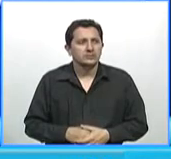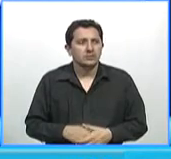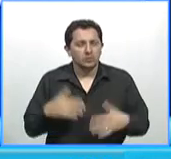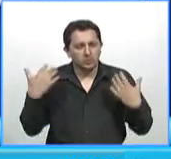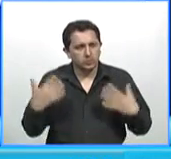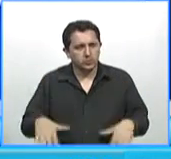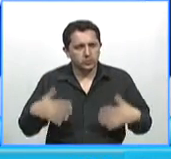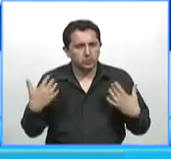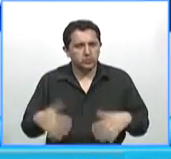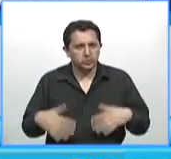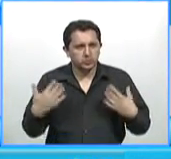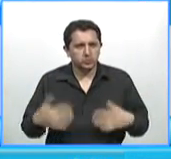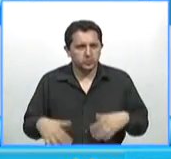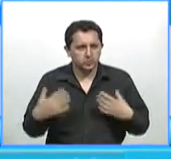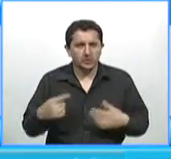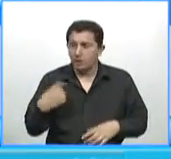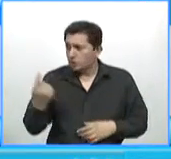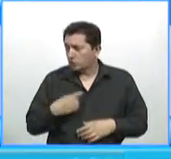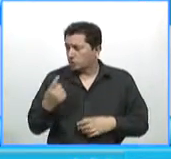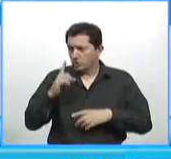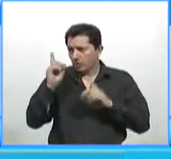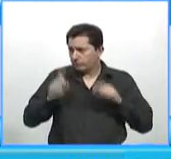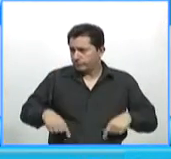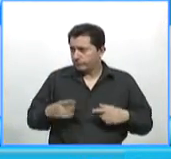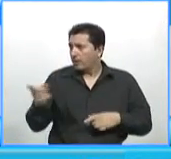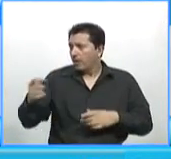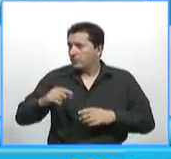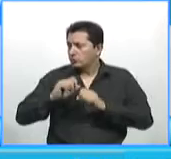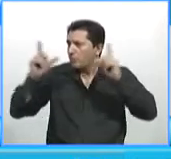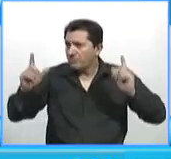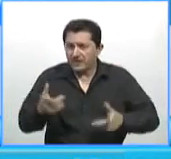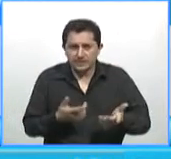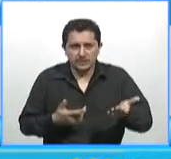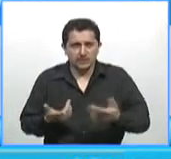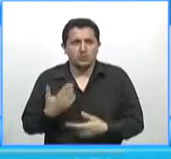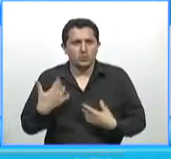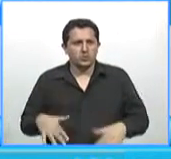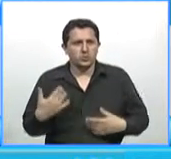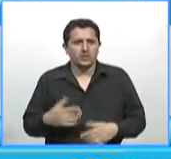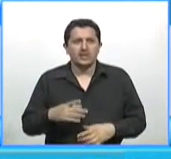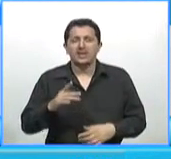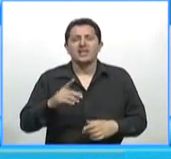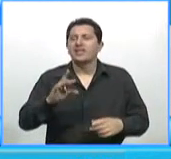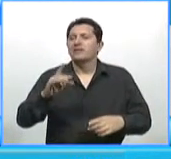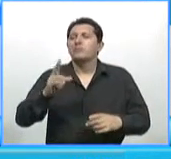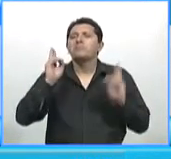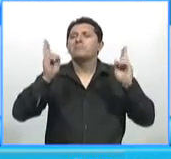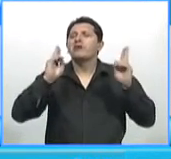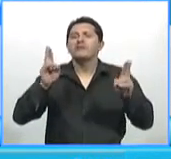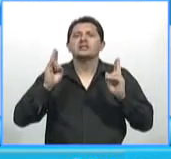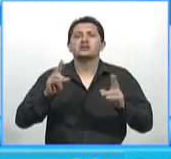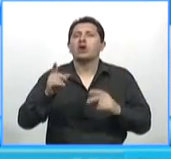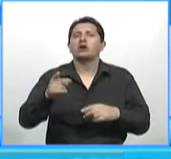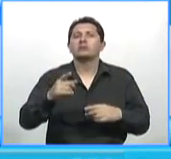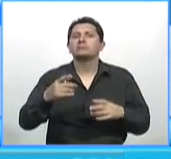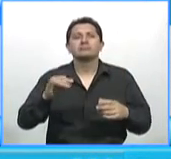unos amigos. Uy, son... ¿Sabés que estas cosas nosotros no las sabemos, no? La producción las improvisa así, digo, son unos amigos bárbaros, ¿eh? Entrenadores que han pasado